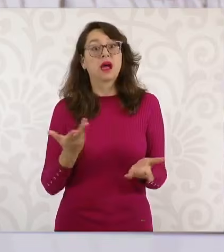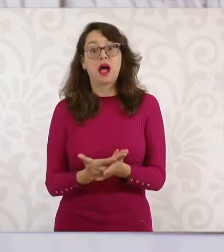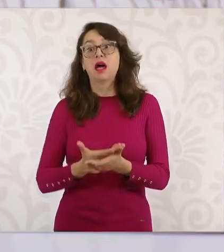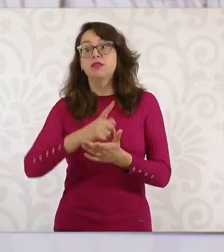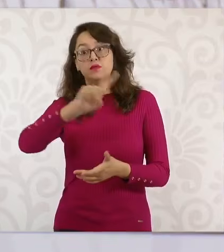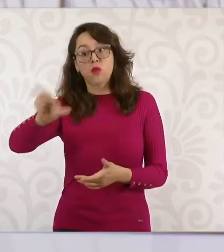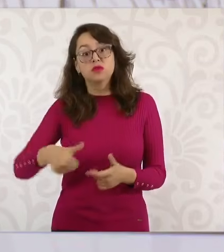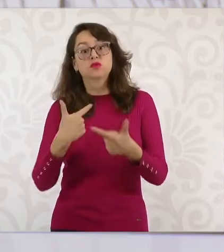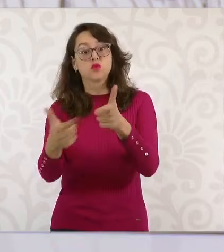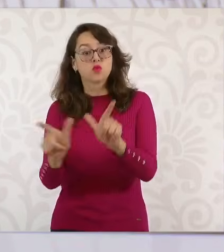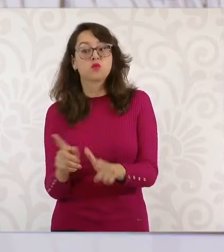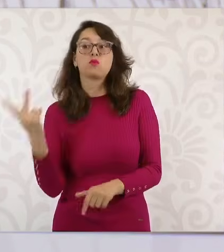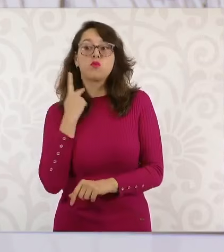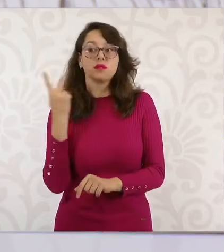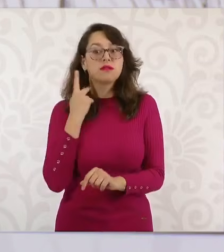Morena.